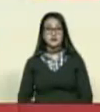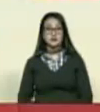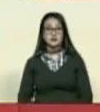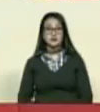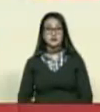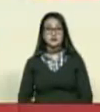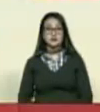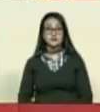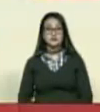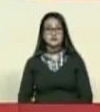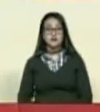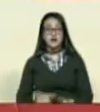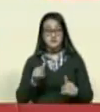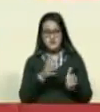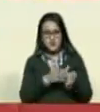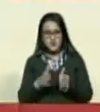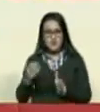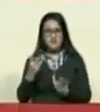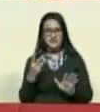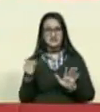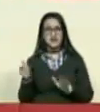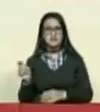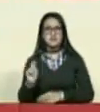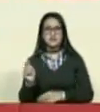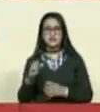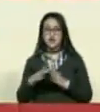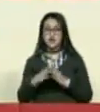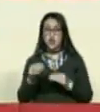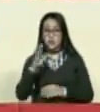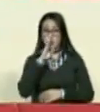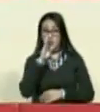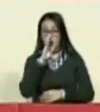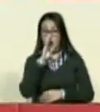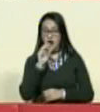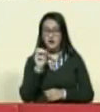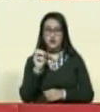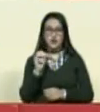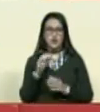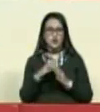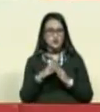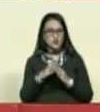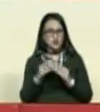Y en el mismo periodo de 36 meses, todos los bancos occidentales